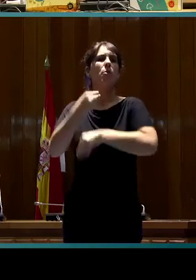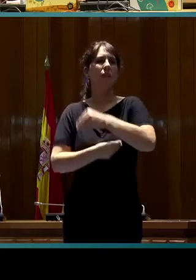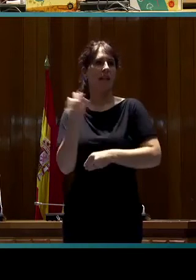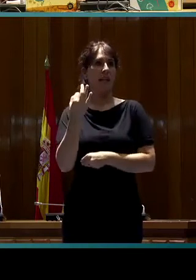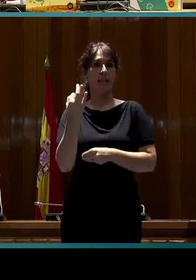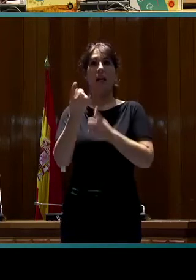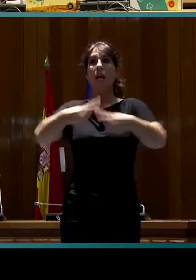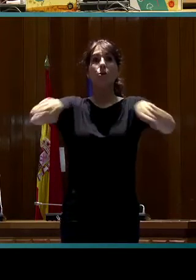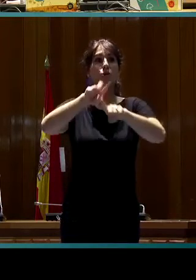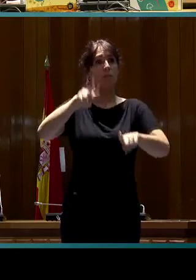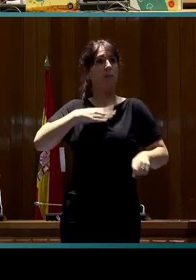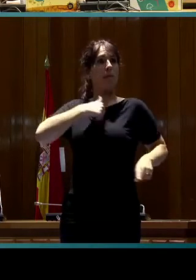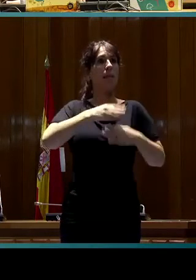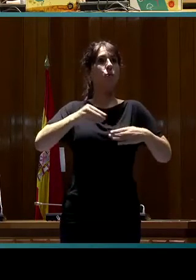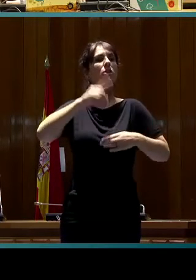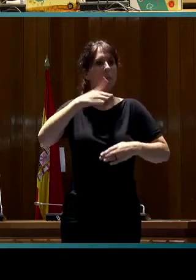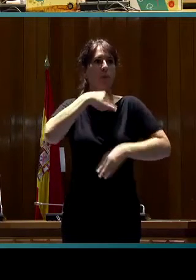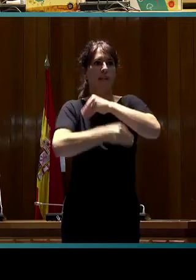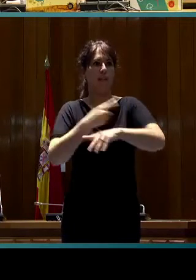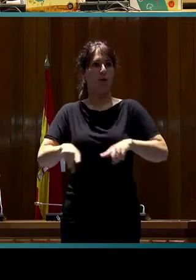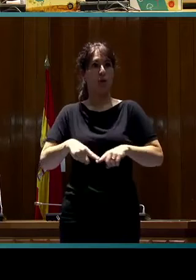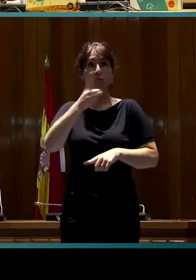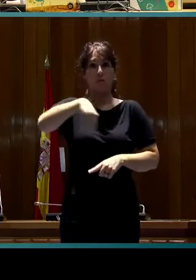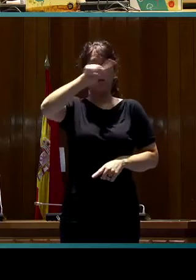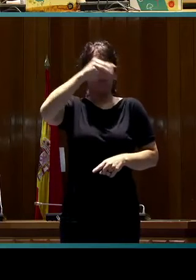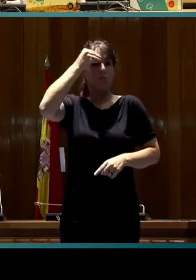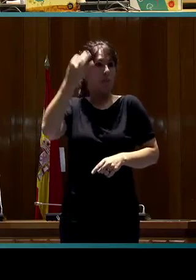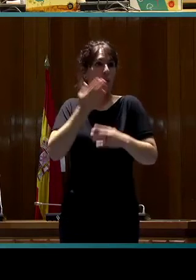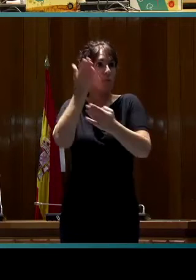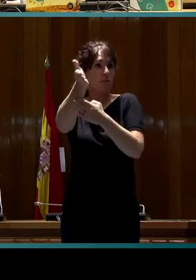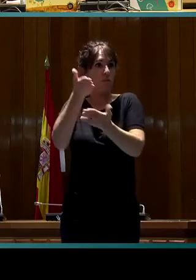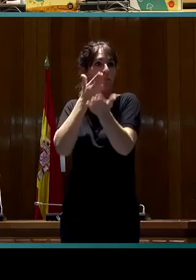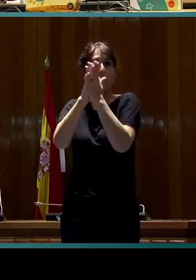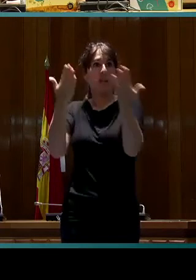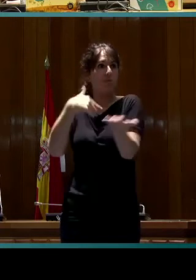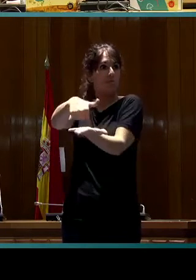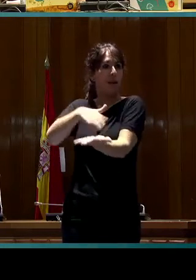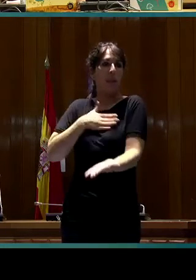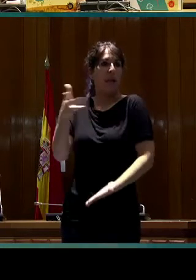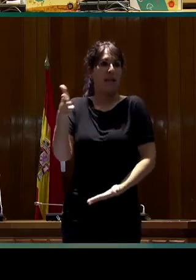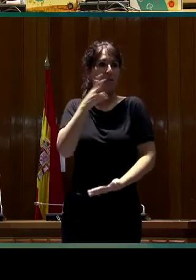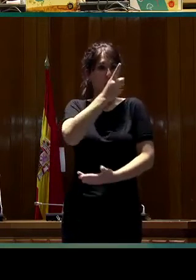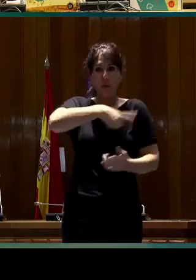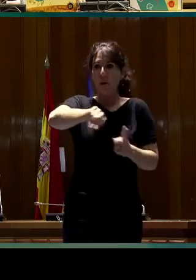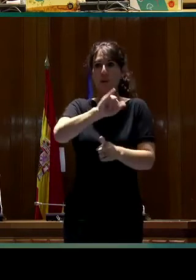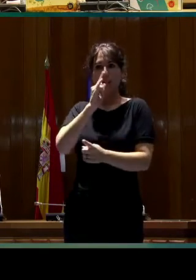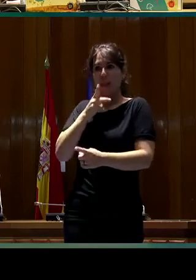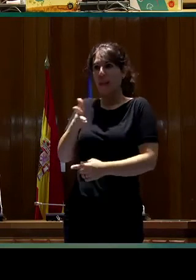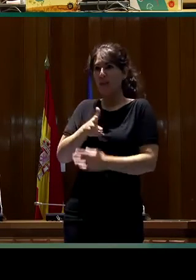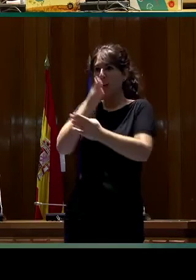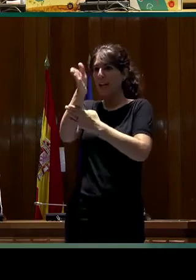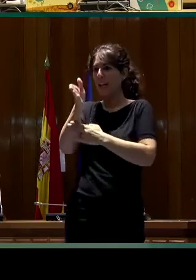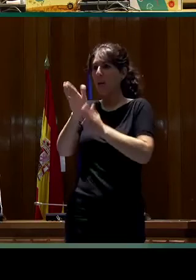hacer como usuarios? Yo pienso que como usuarios debéis ir a la biblioteca y reivindicar vuestros derechos, porque vosotros tenéis derecho a llegar a la biblioteca y que